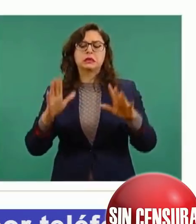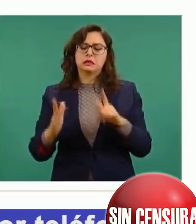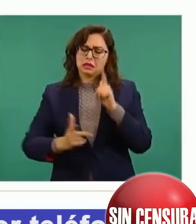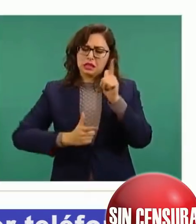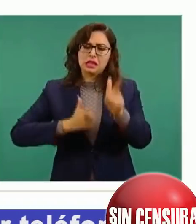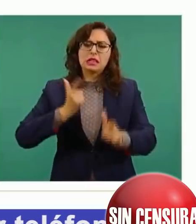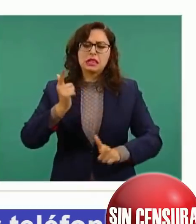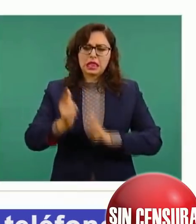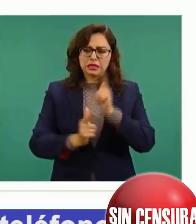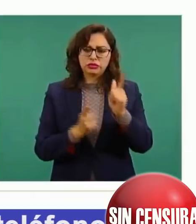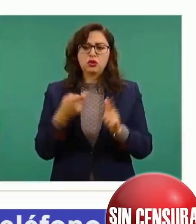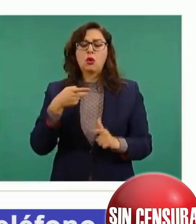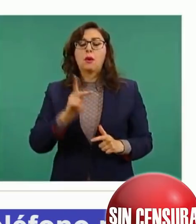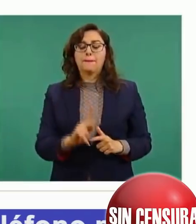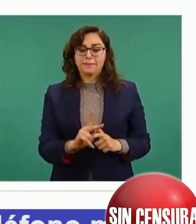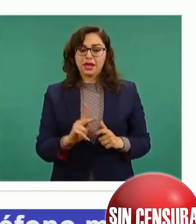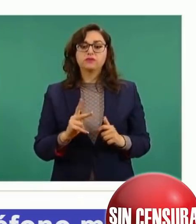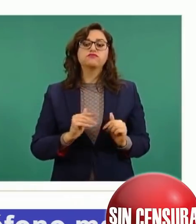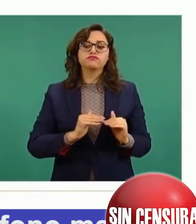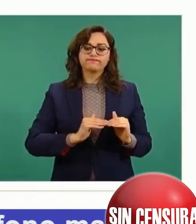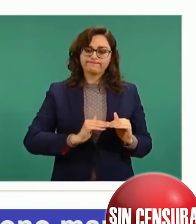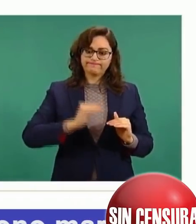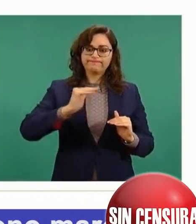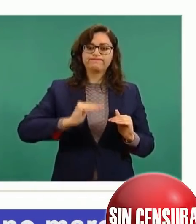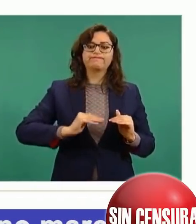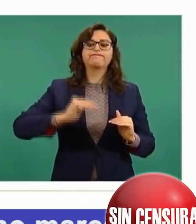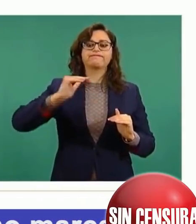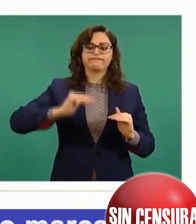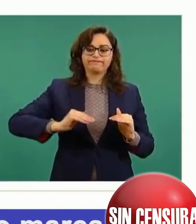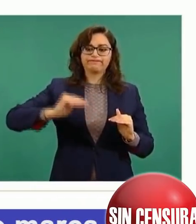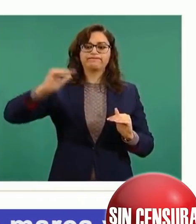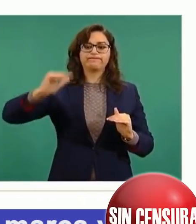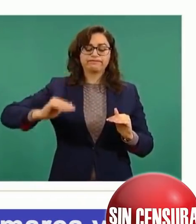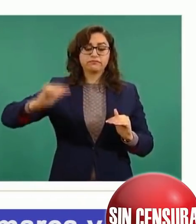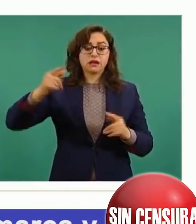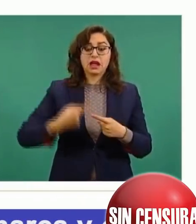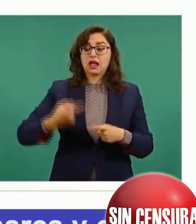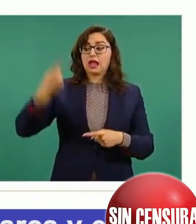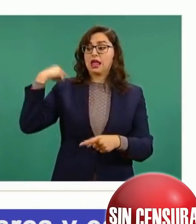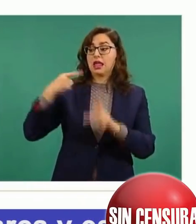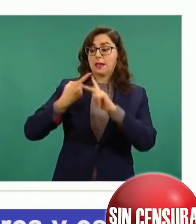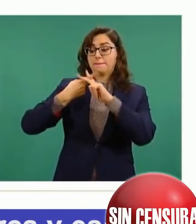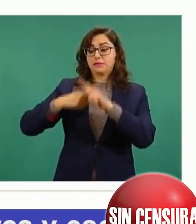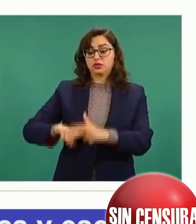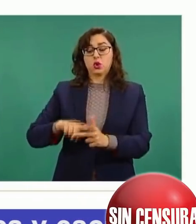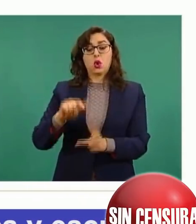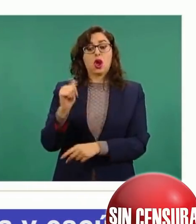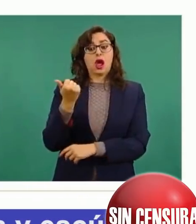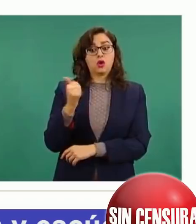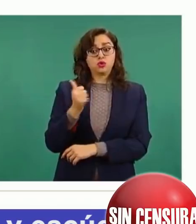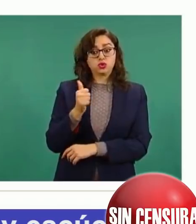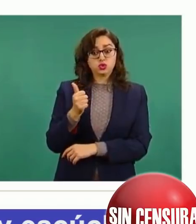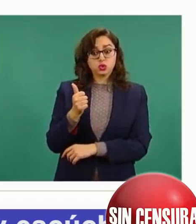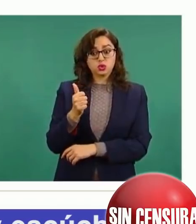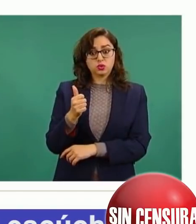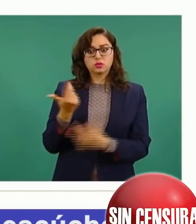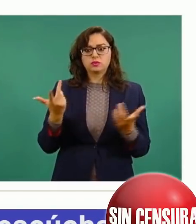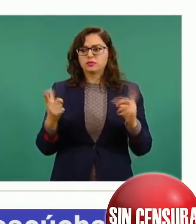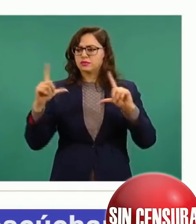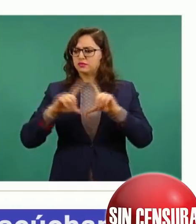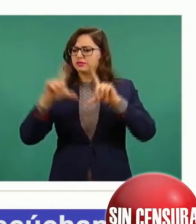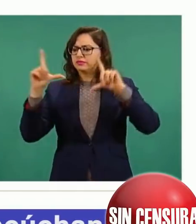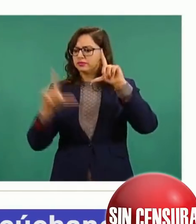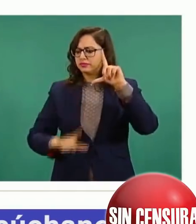pero claramente es una tendencia de ascenso que arrancó desde el mes de agosto. Aquí no tuvieron la situación que tuvo el país y